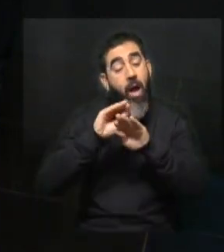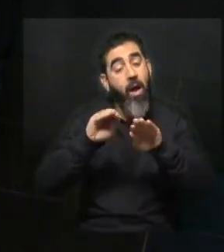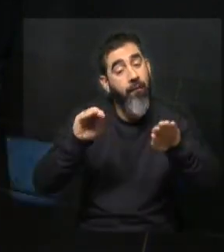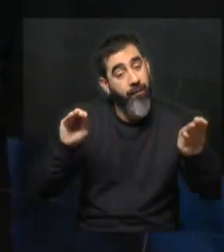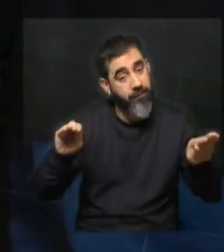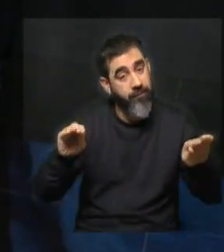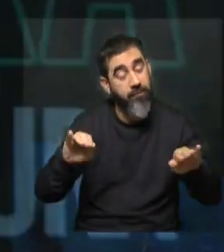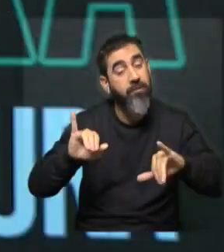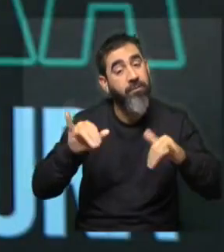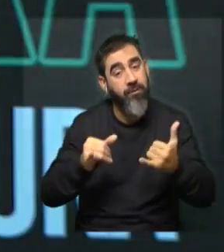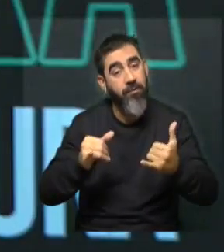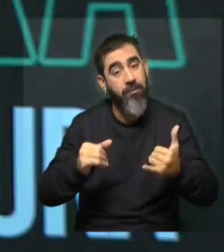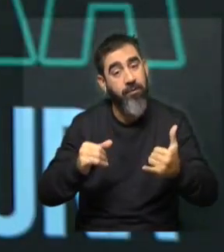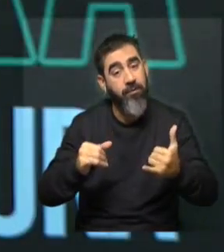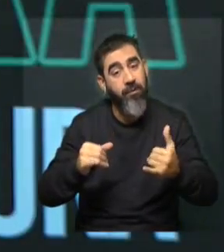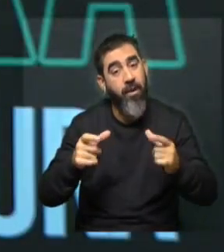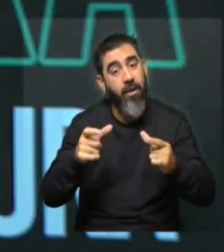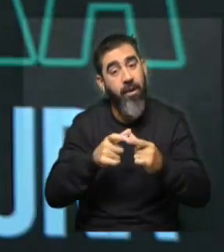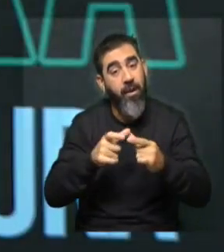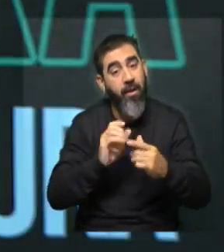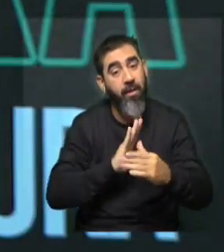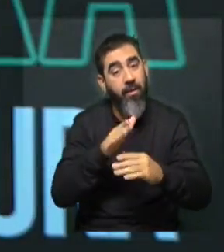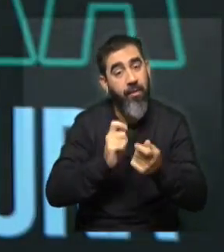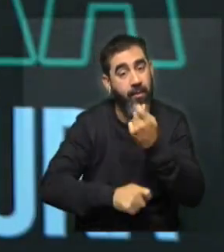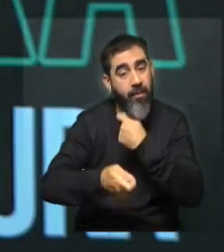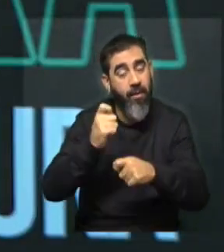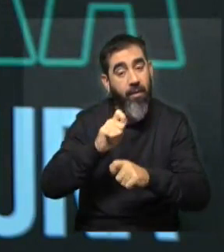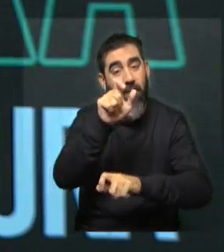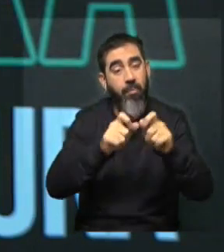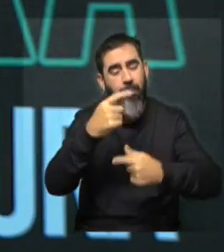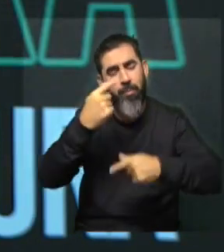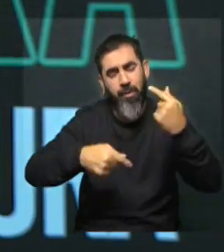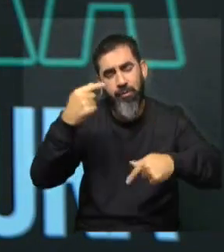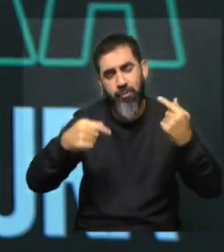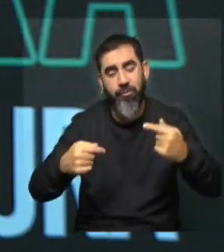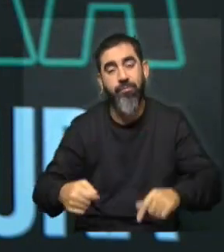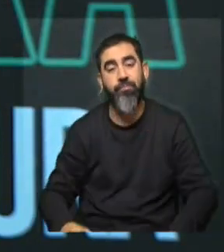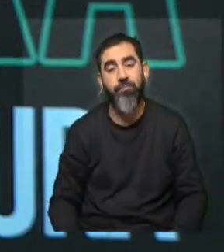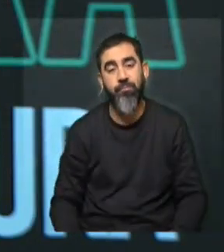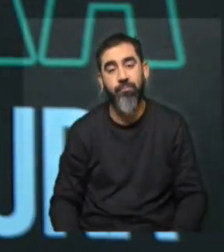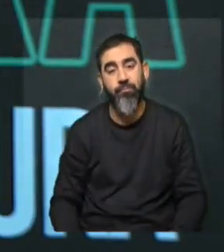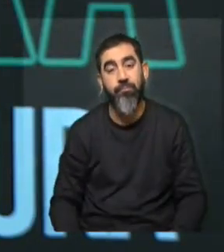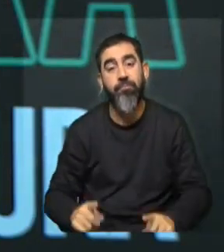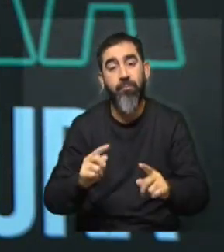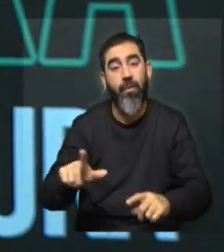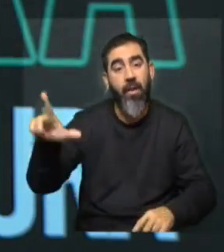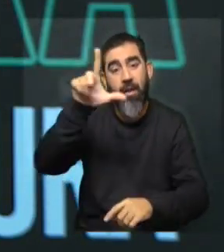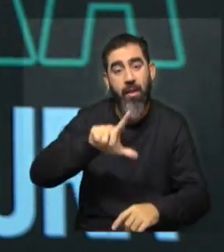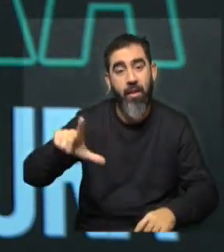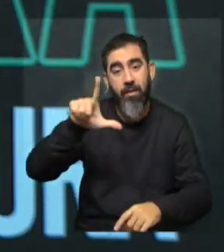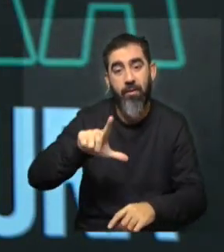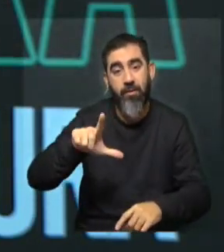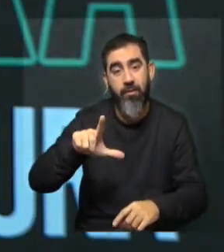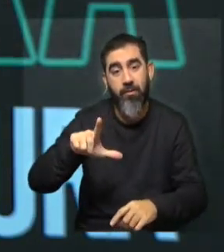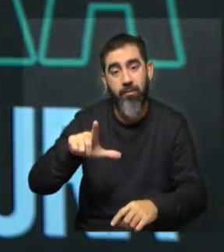ya tiene muchísimas entradas ya vendidas mucho público muy diverso porque justamente también va mucho el inicial que está dando esto en